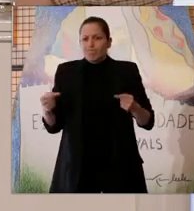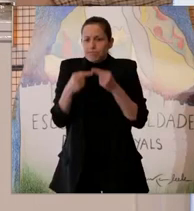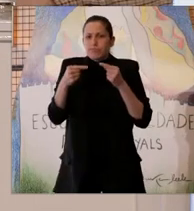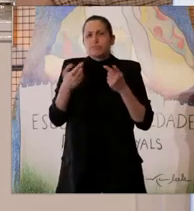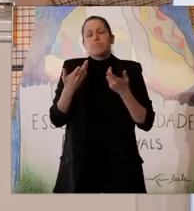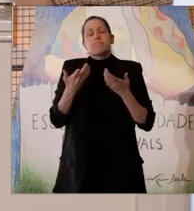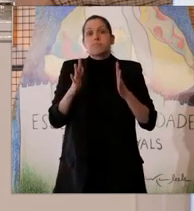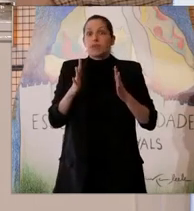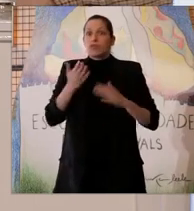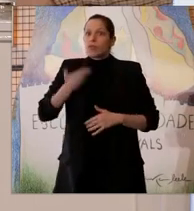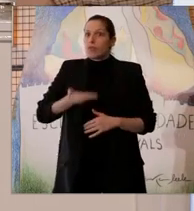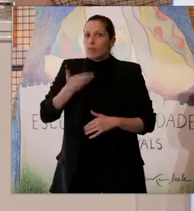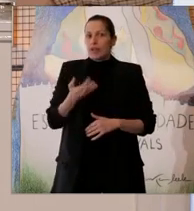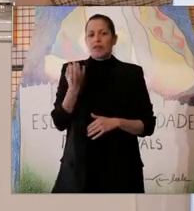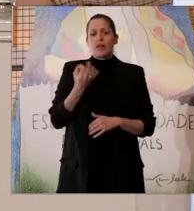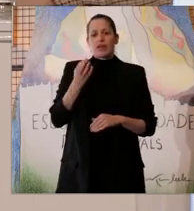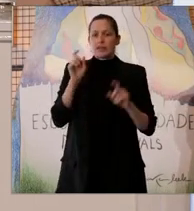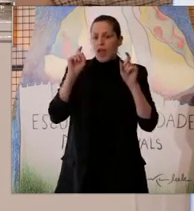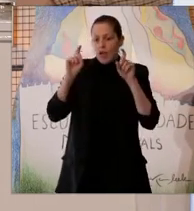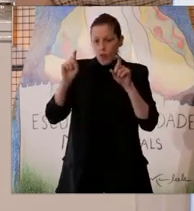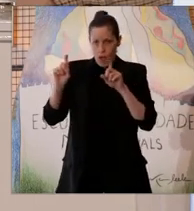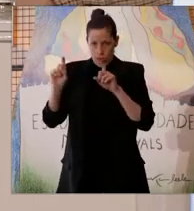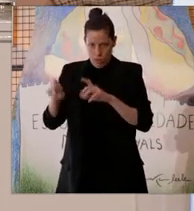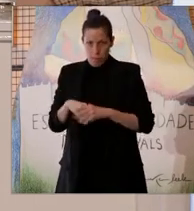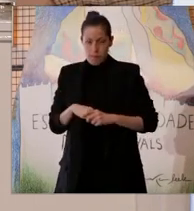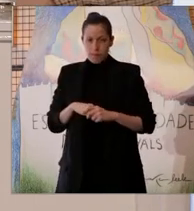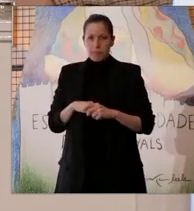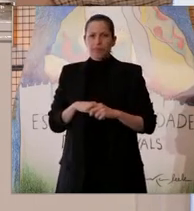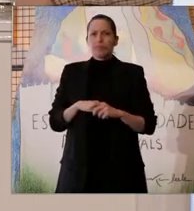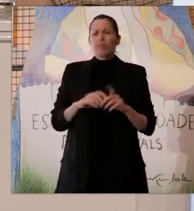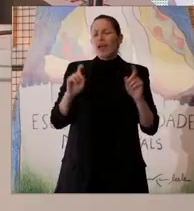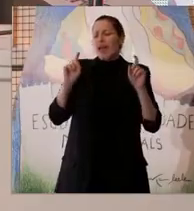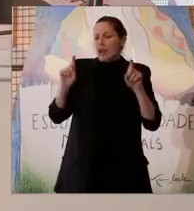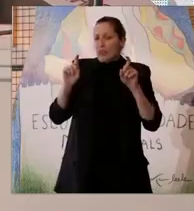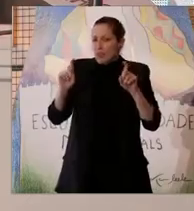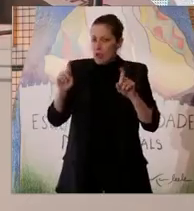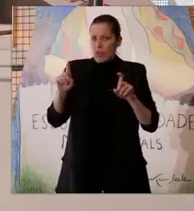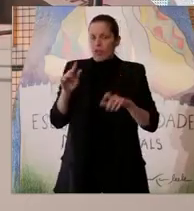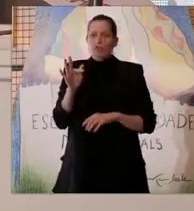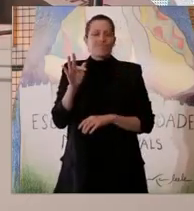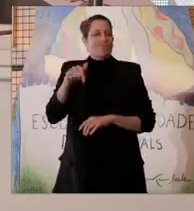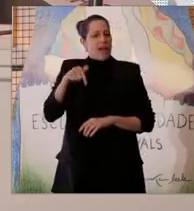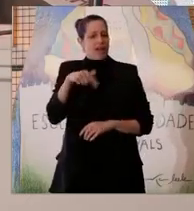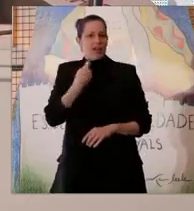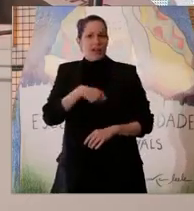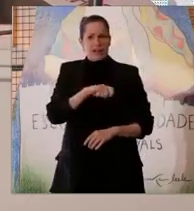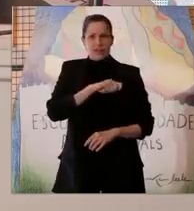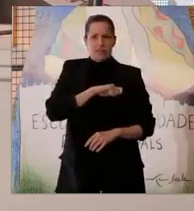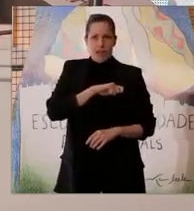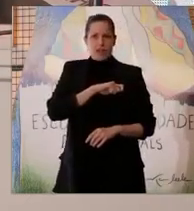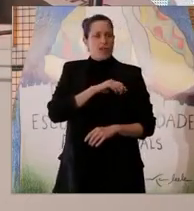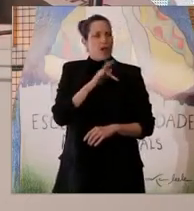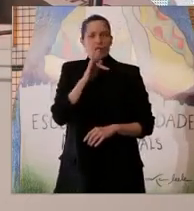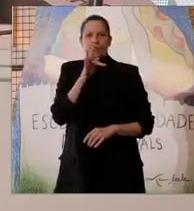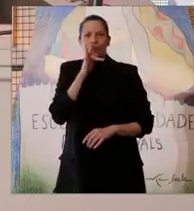importante que es la educación y la educación Todavía no se ha abordado en España con perspectiva de género